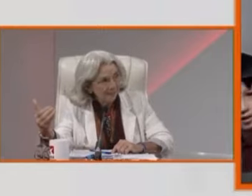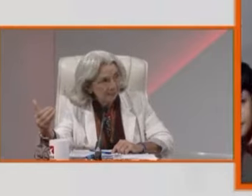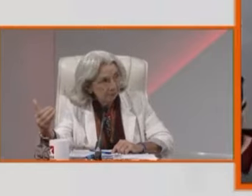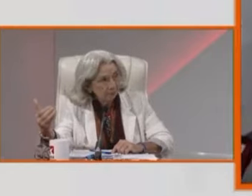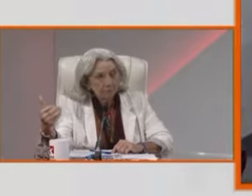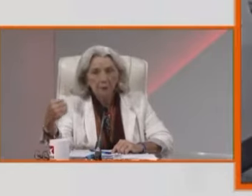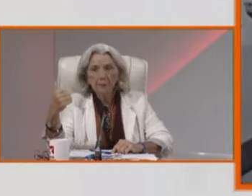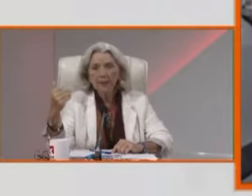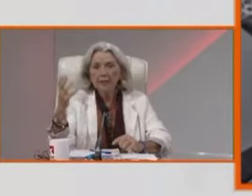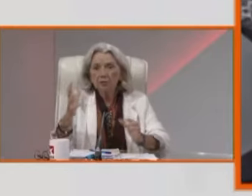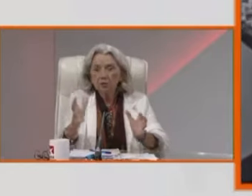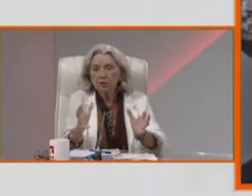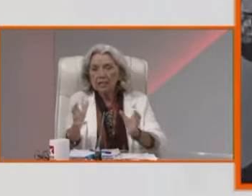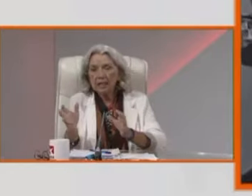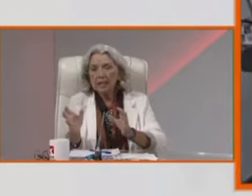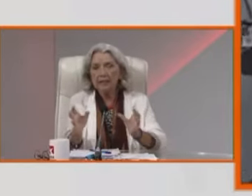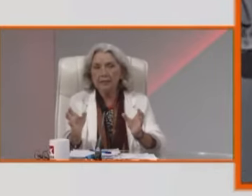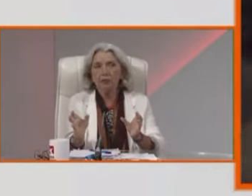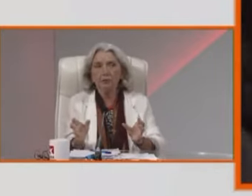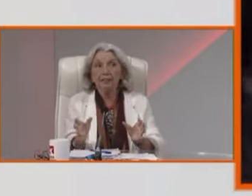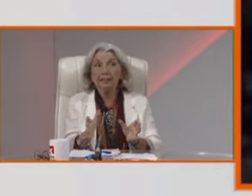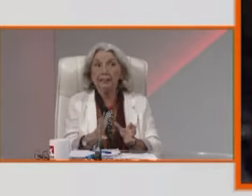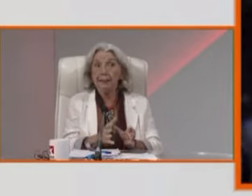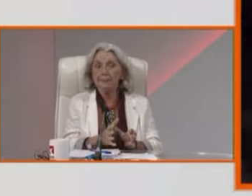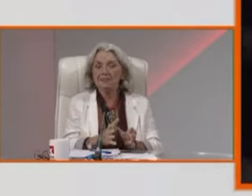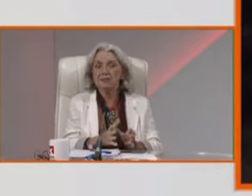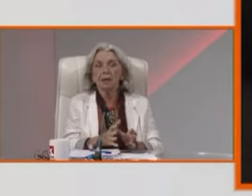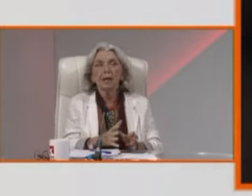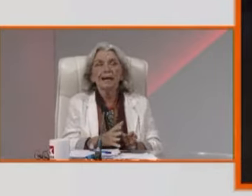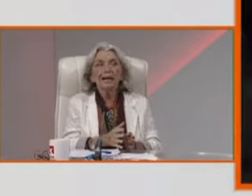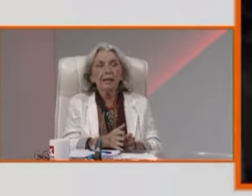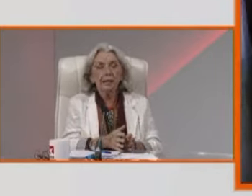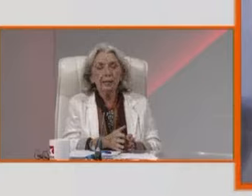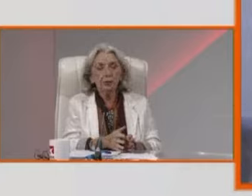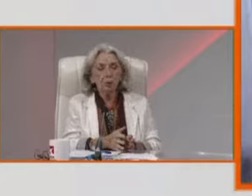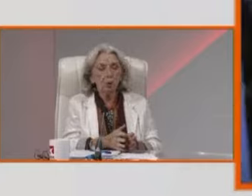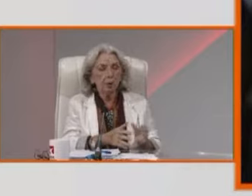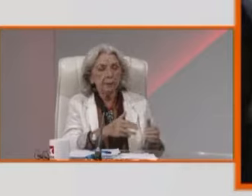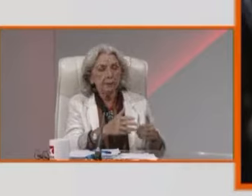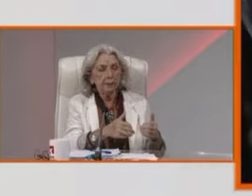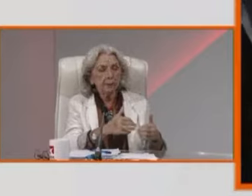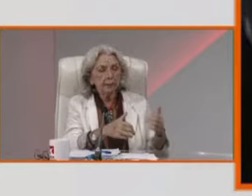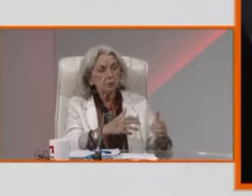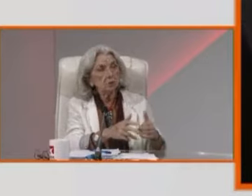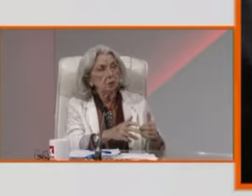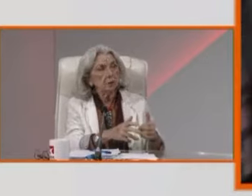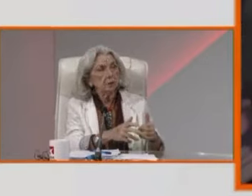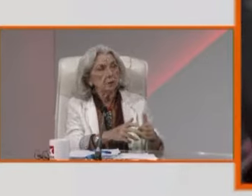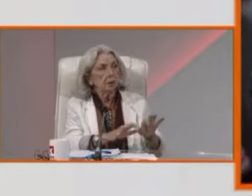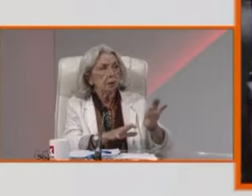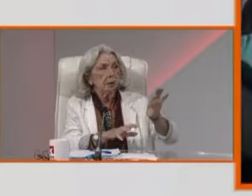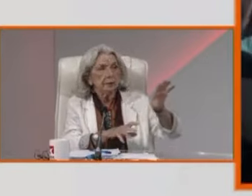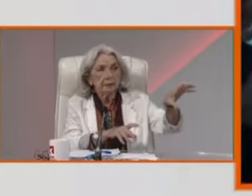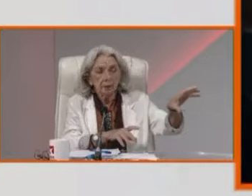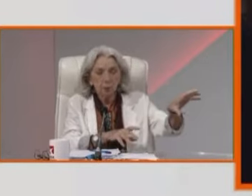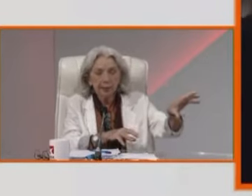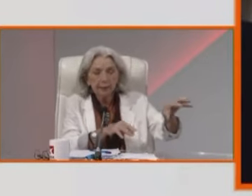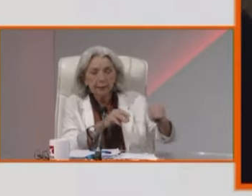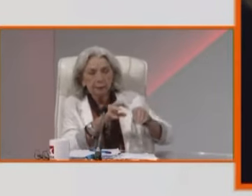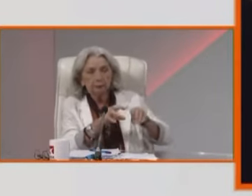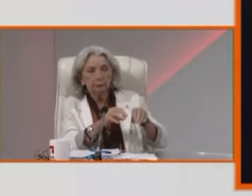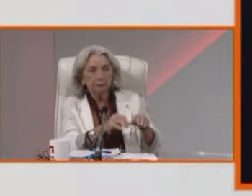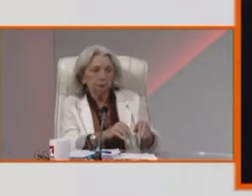a Hamas. Para que entonces Israel esté en de frente. ¿Qué pasa? Que estas acciones